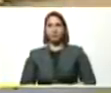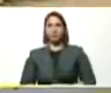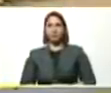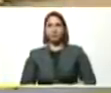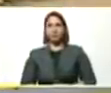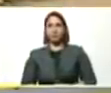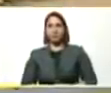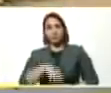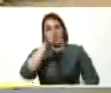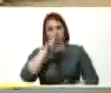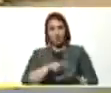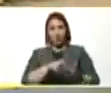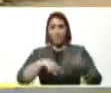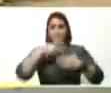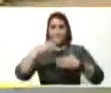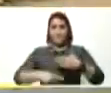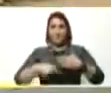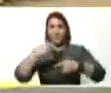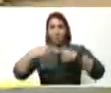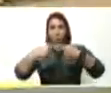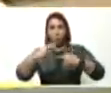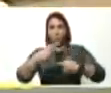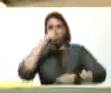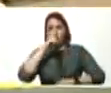Vamos a aprobar el plan del próximo año.